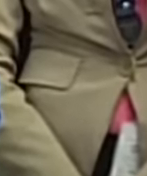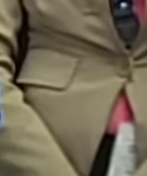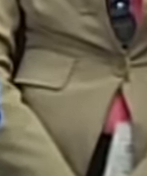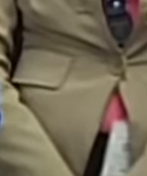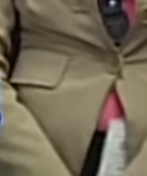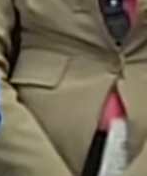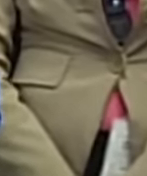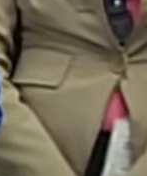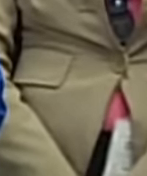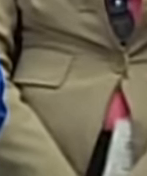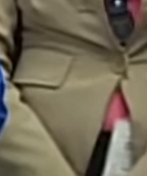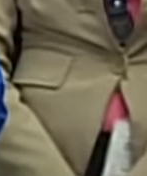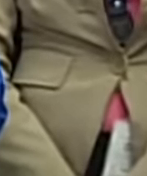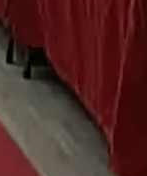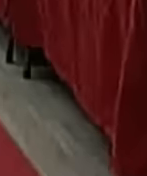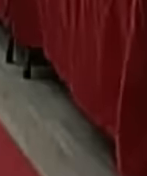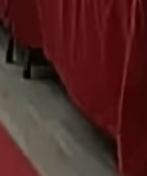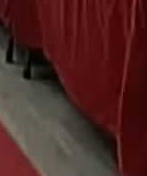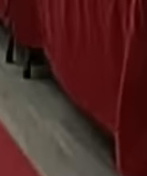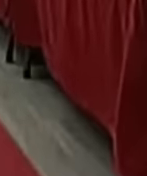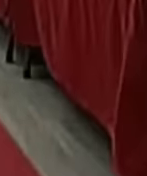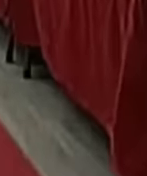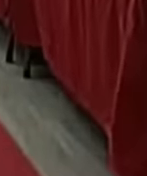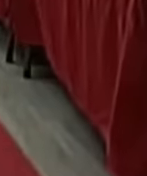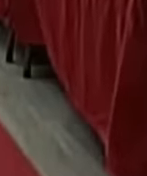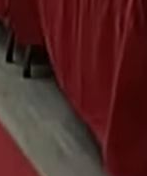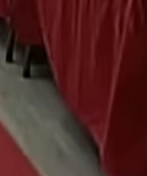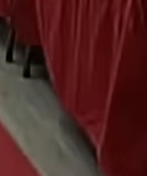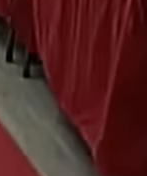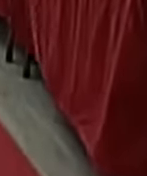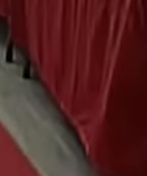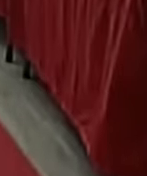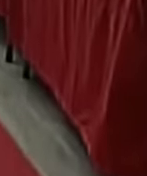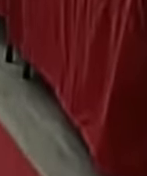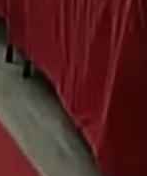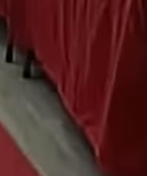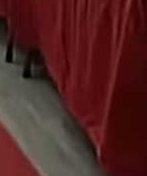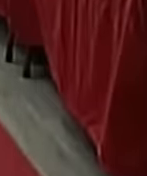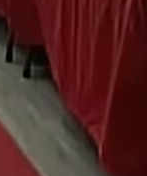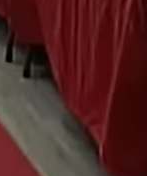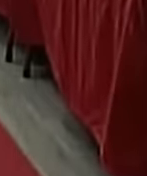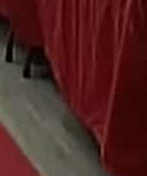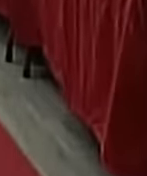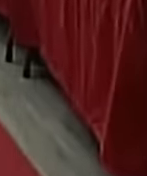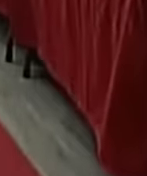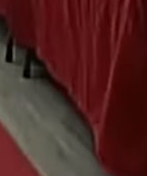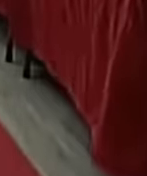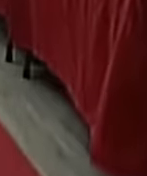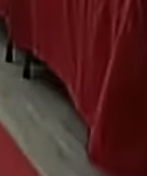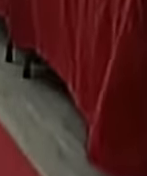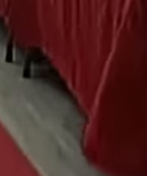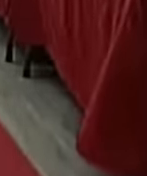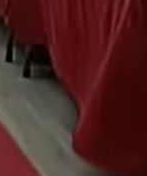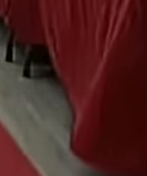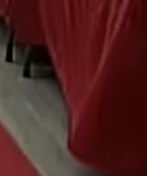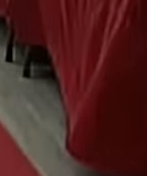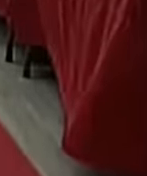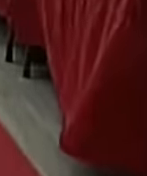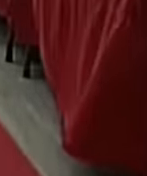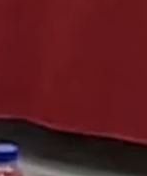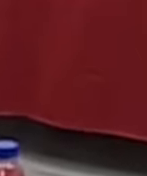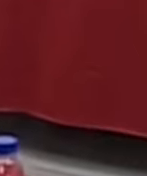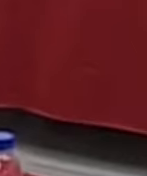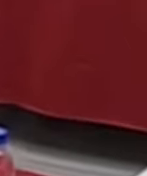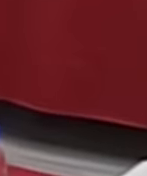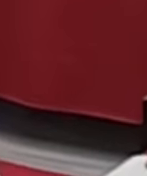Socialista Unido de Venezuela, que se inauguró el día de hoy y está ubicada en el sector Los Colorados del municipio Valencia. El día de hoy,